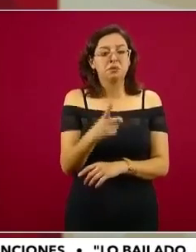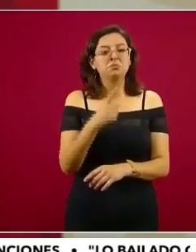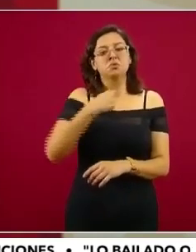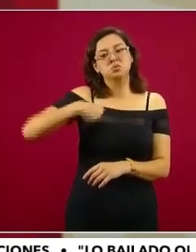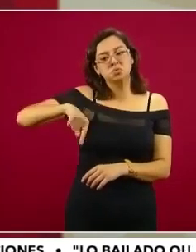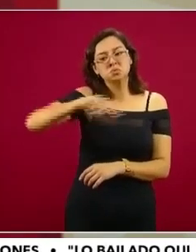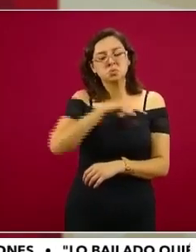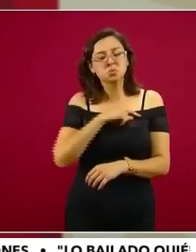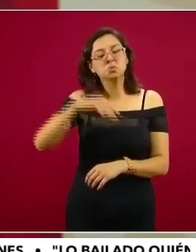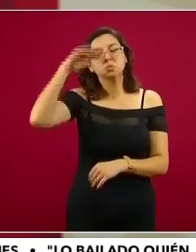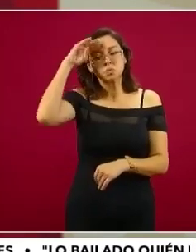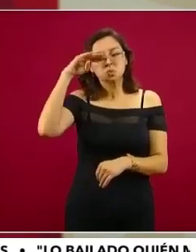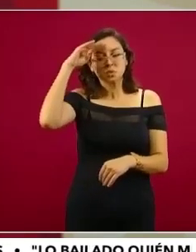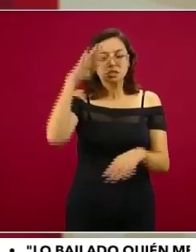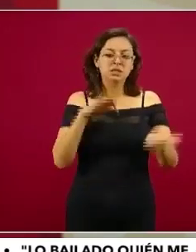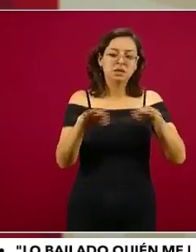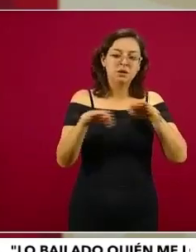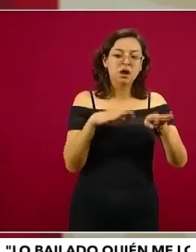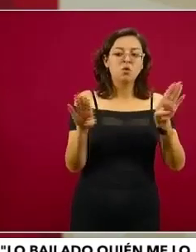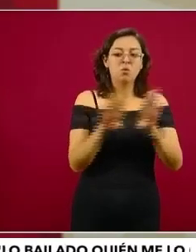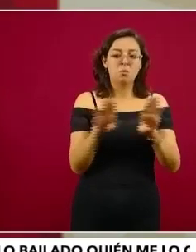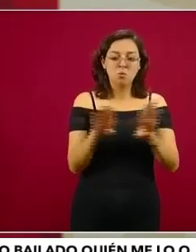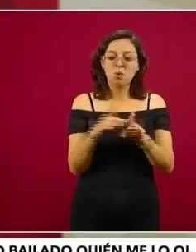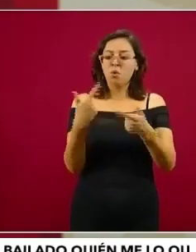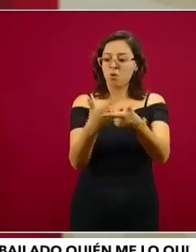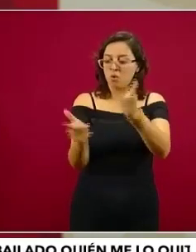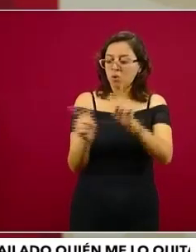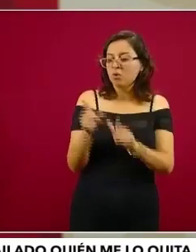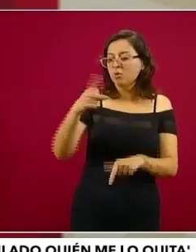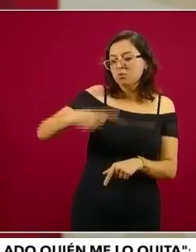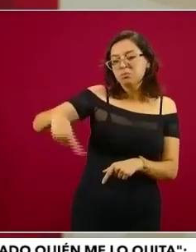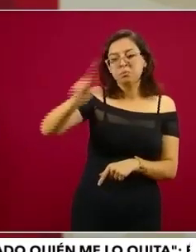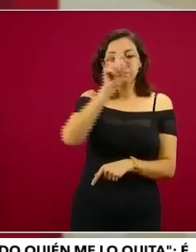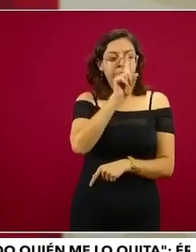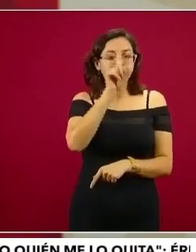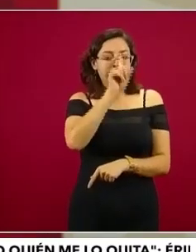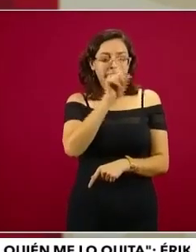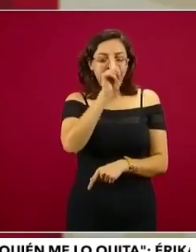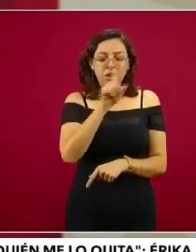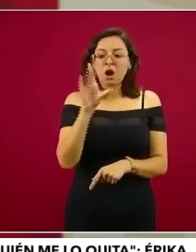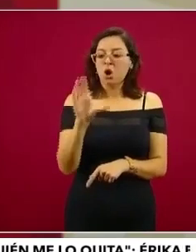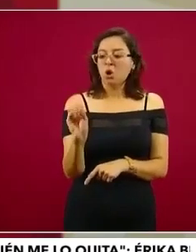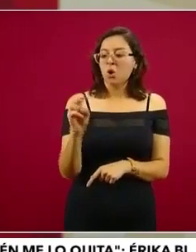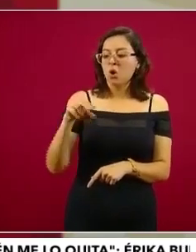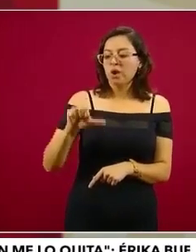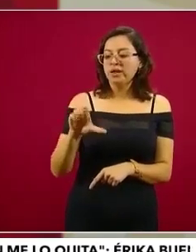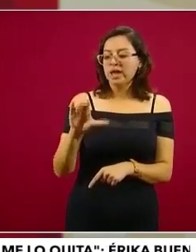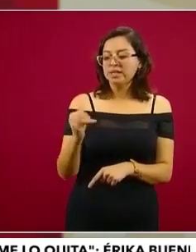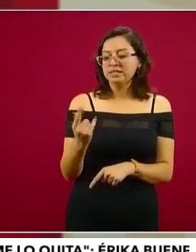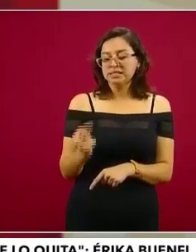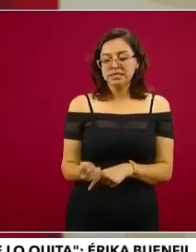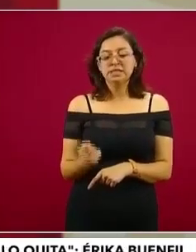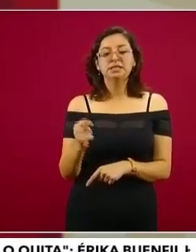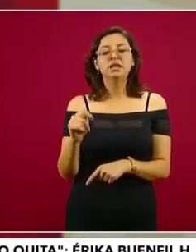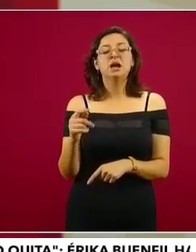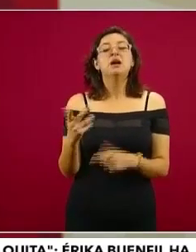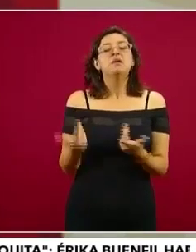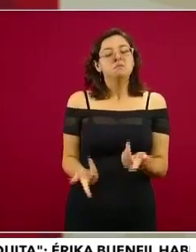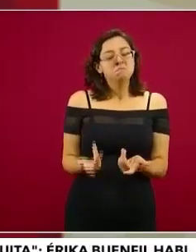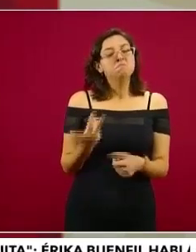estado trabajando con los grupos de asesoría técnica que coordina CONACYT, con un esquema muy